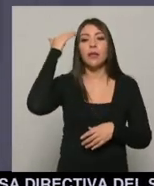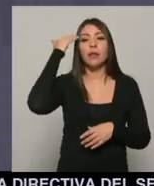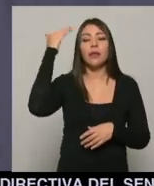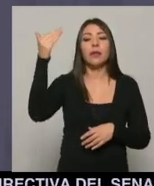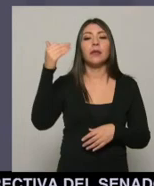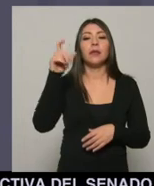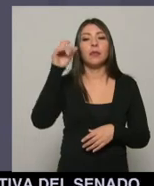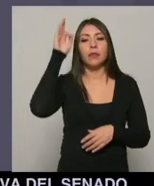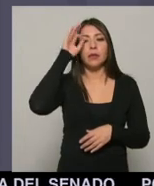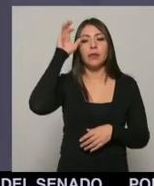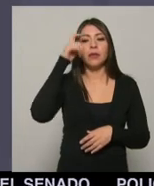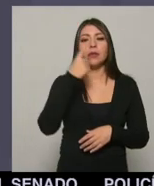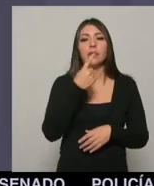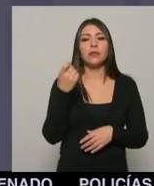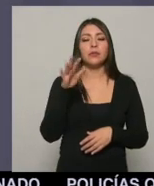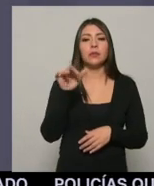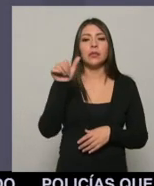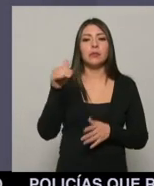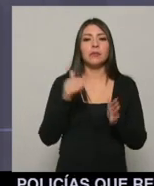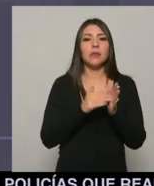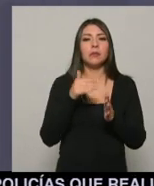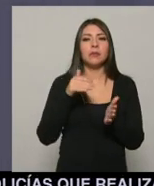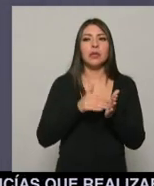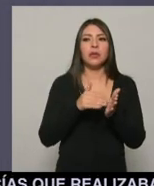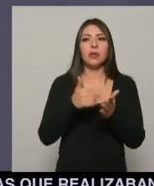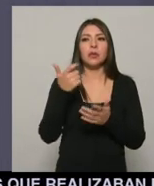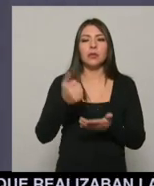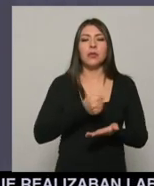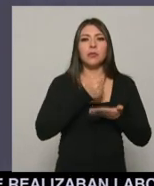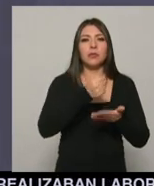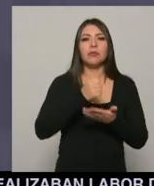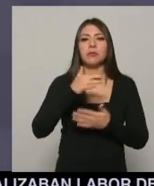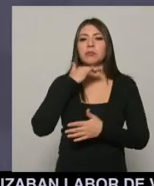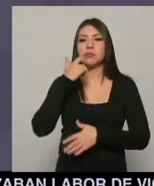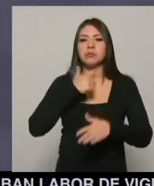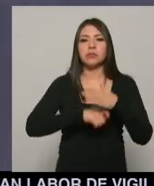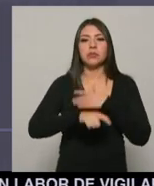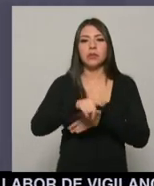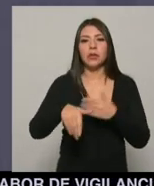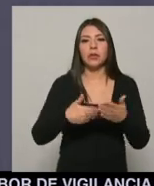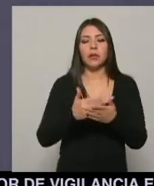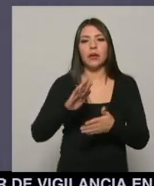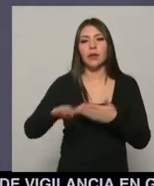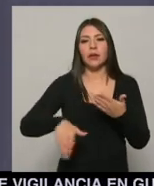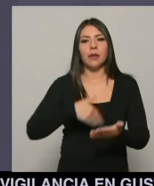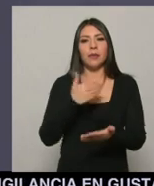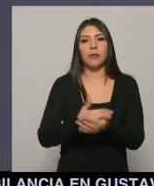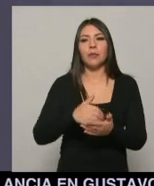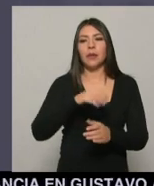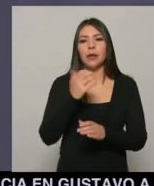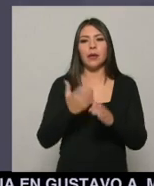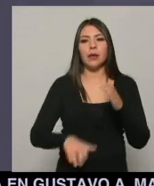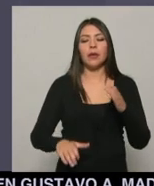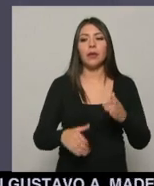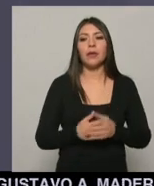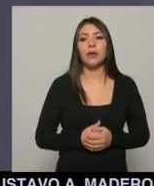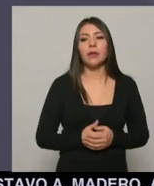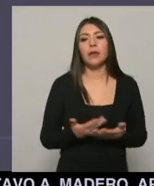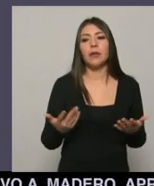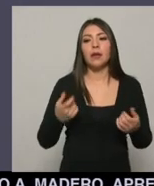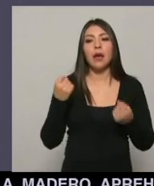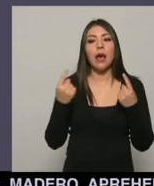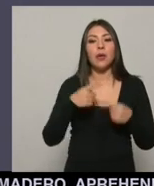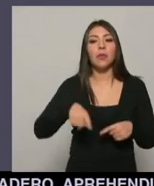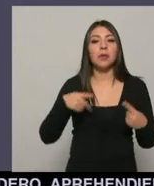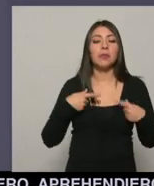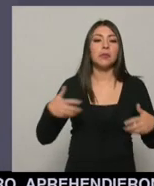distribuir 150,000 millones de pesos etiquetados. Todo el tema de la corrupción, todo eso se acabó, y lógico es que hay algunos que no les